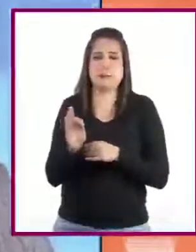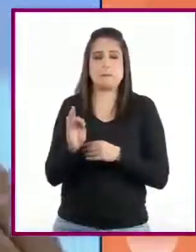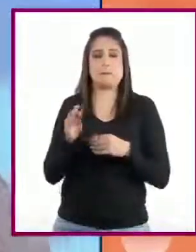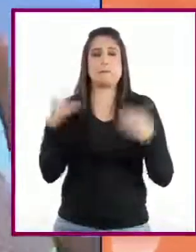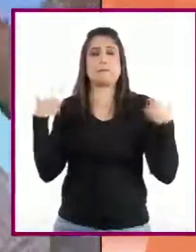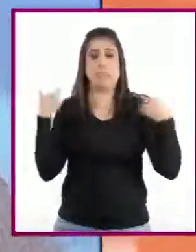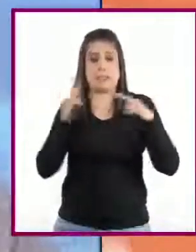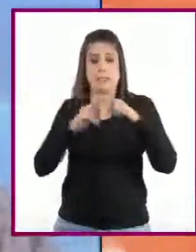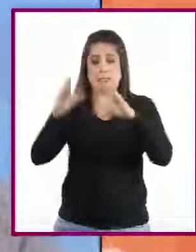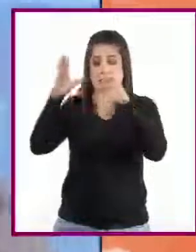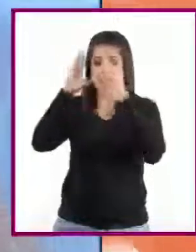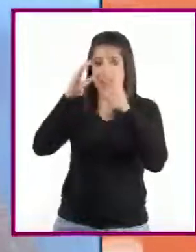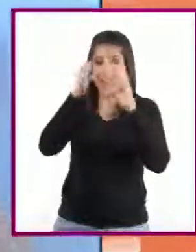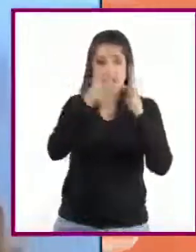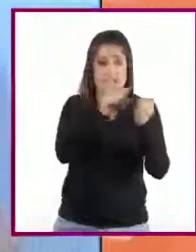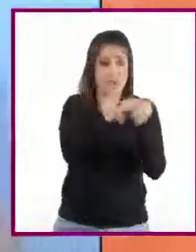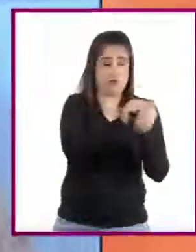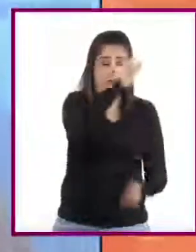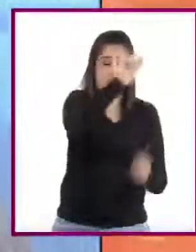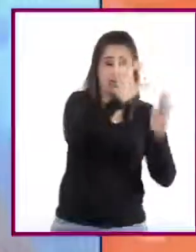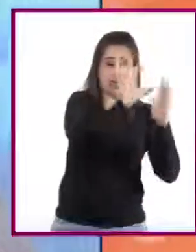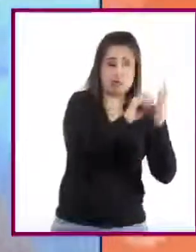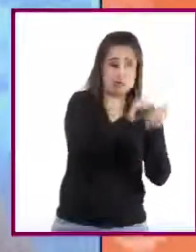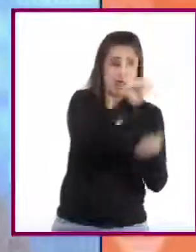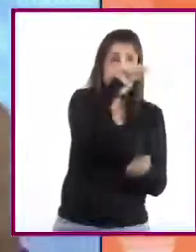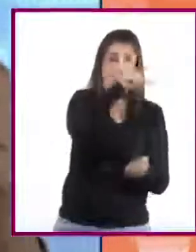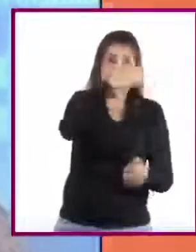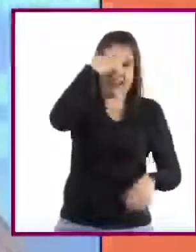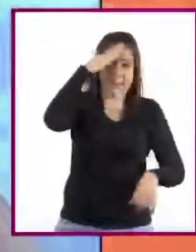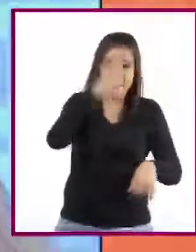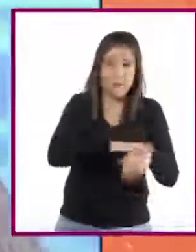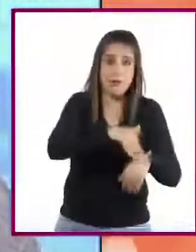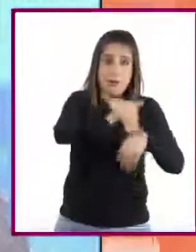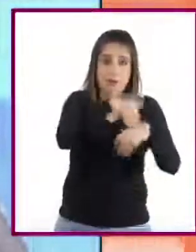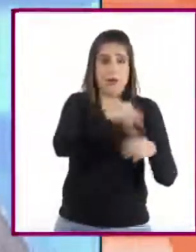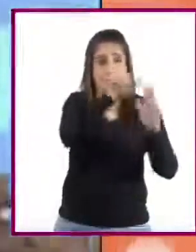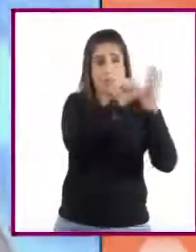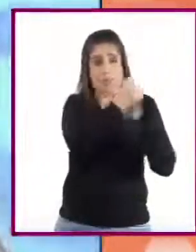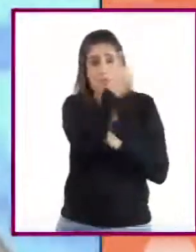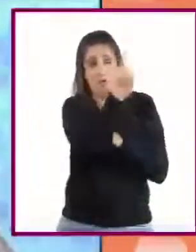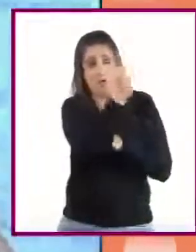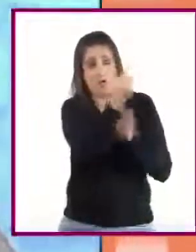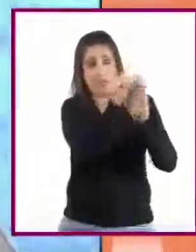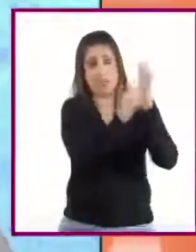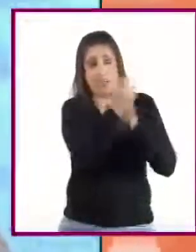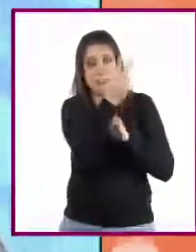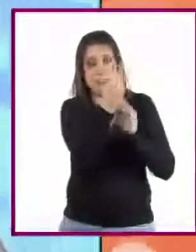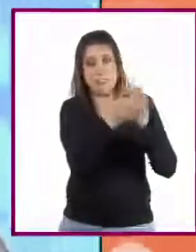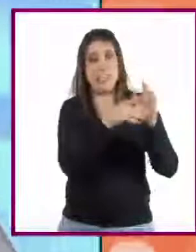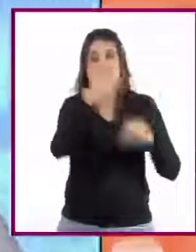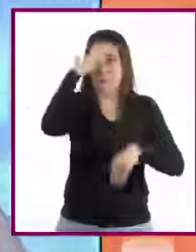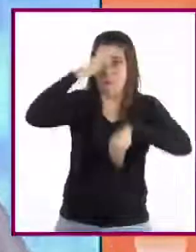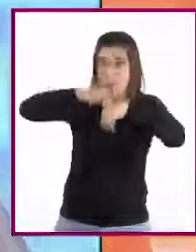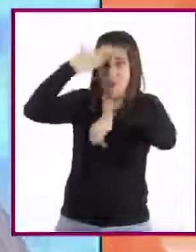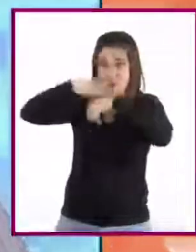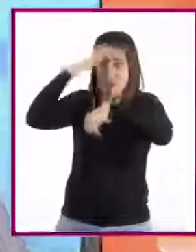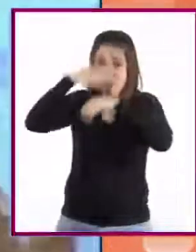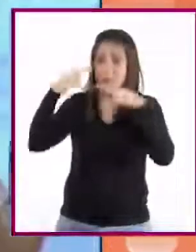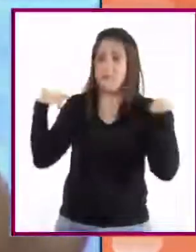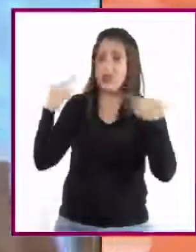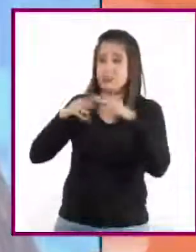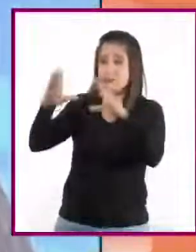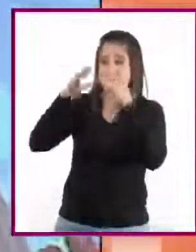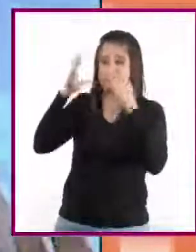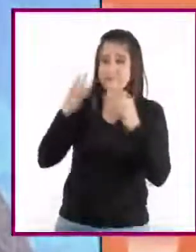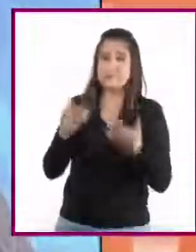los maestros te lo enseñan como, esta es la Constitución y esto te lo debes de aprender, y el artículo 1, 2 y 3, y para mañana me lo dices de memoria. Entonces,